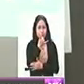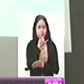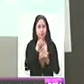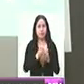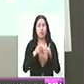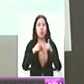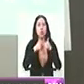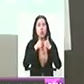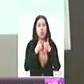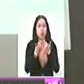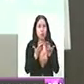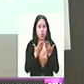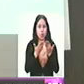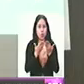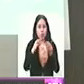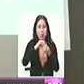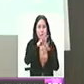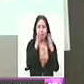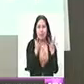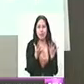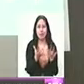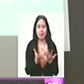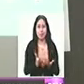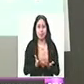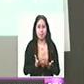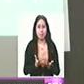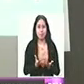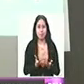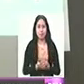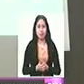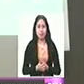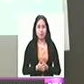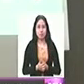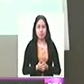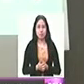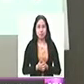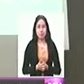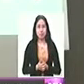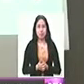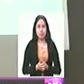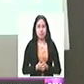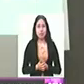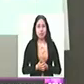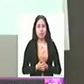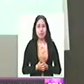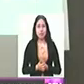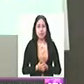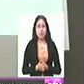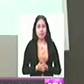cómo se comportaría la pandemia a partir de ese momento. El inicio de